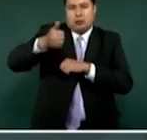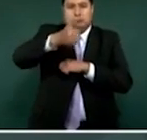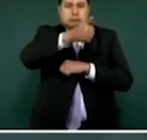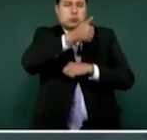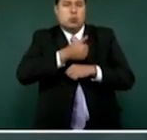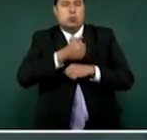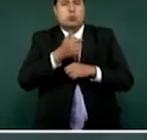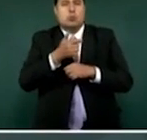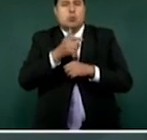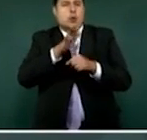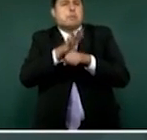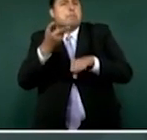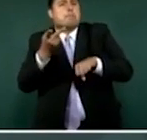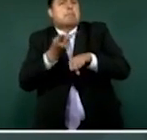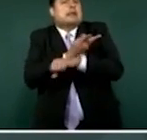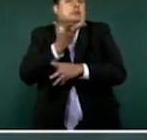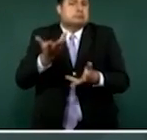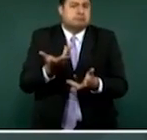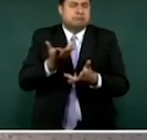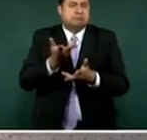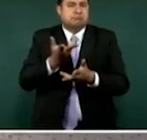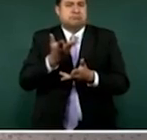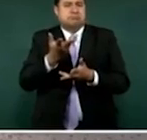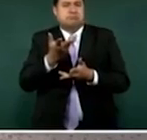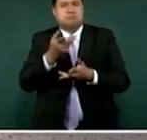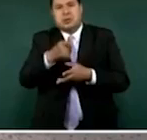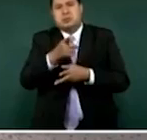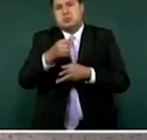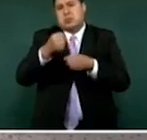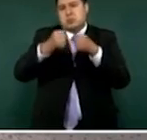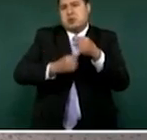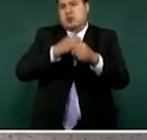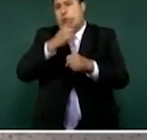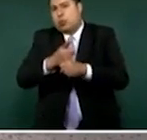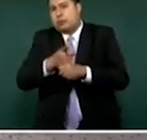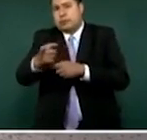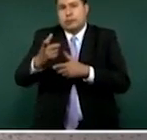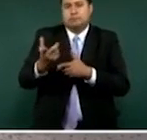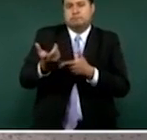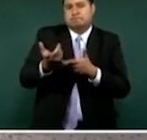lo que sucede en materia de seguridad pública.